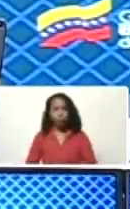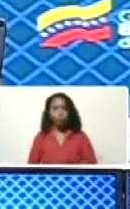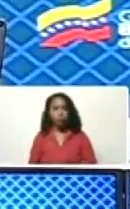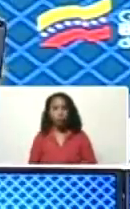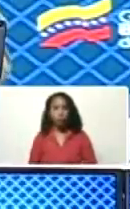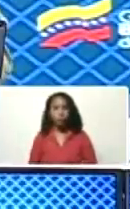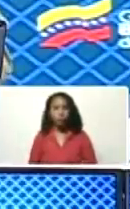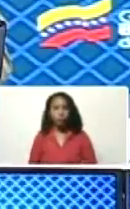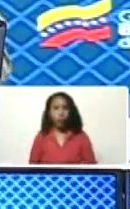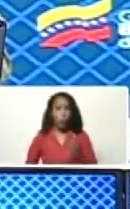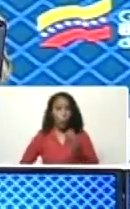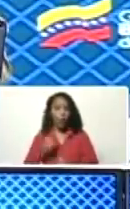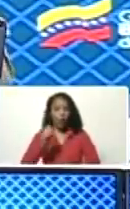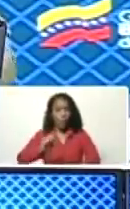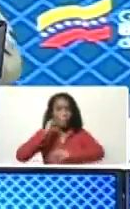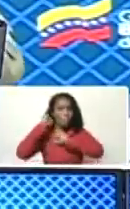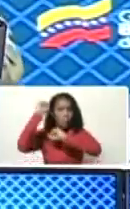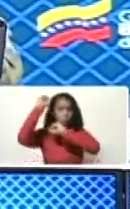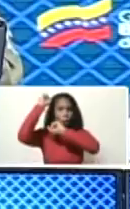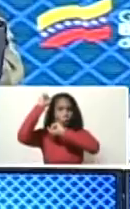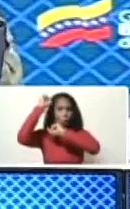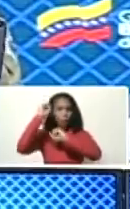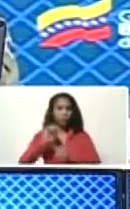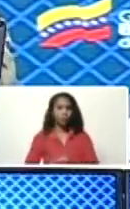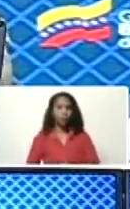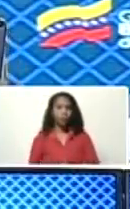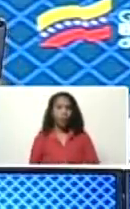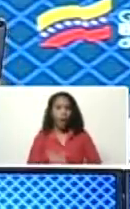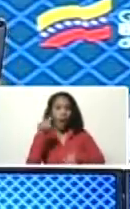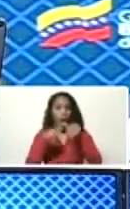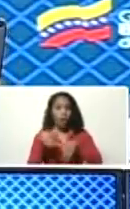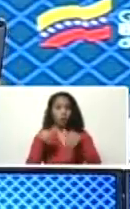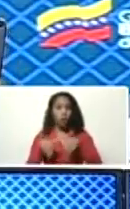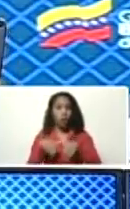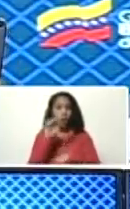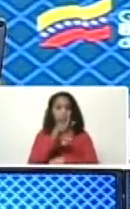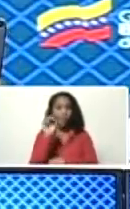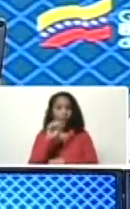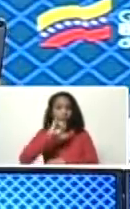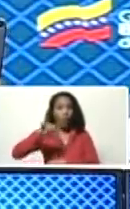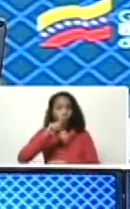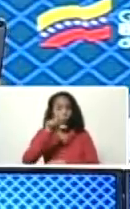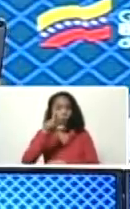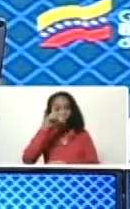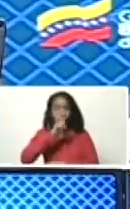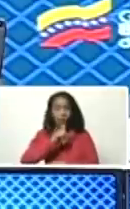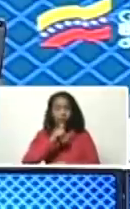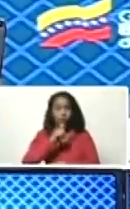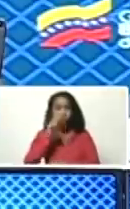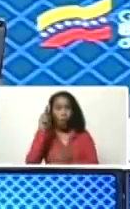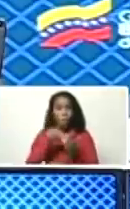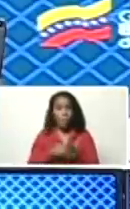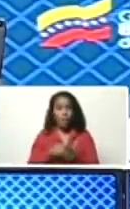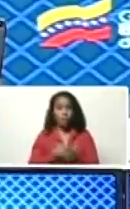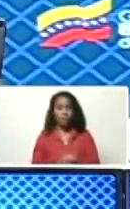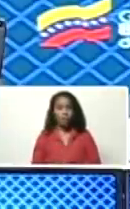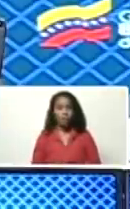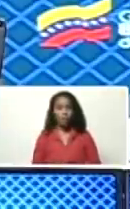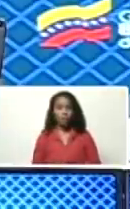Y una vez que triunfó en las elecciones del 30 de julio del año 2000,